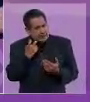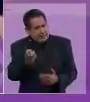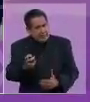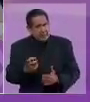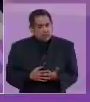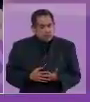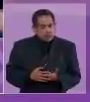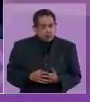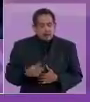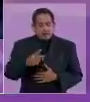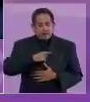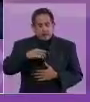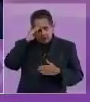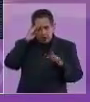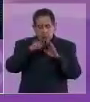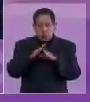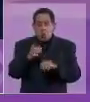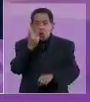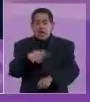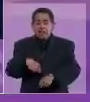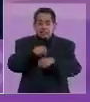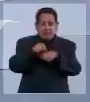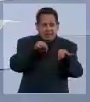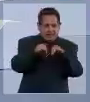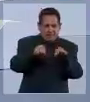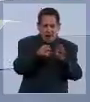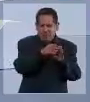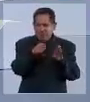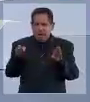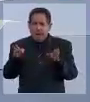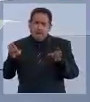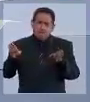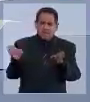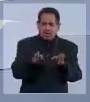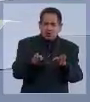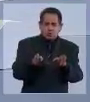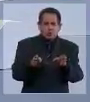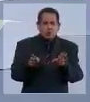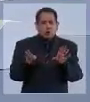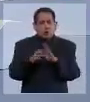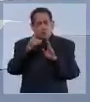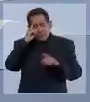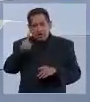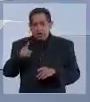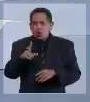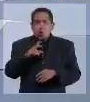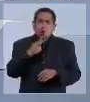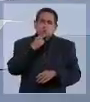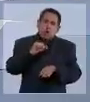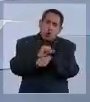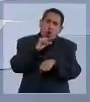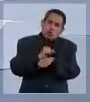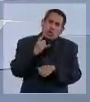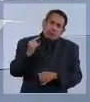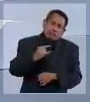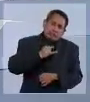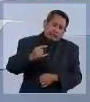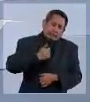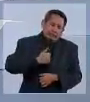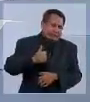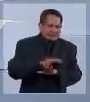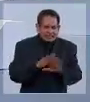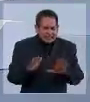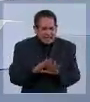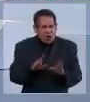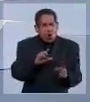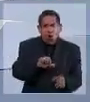Hay que pensar en reducir la semana laboral, ir pensando en eso para desincentivar el uso del vehículo. Hay que buscar alternativas de que la